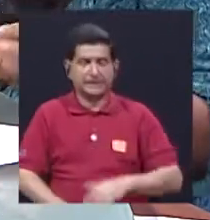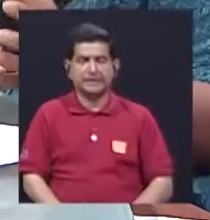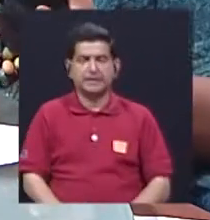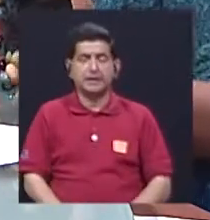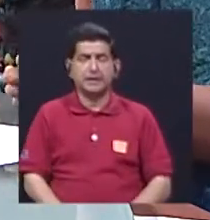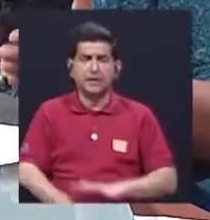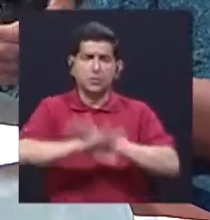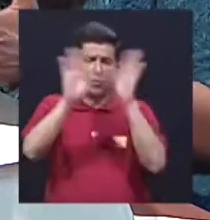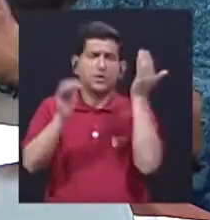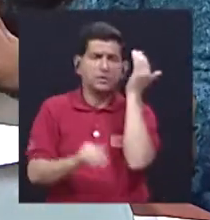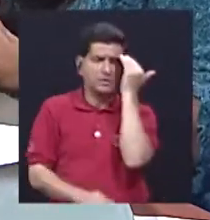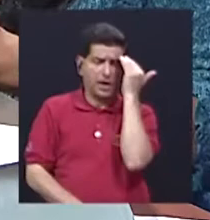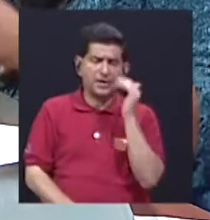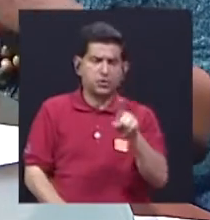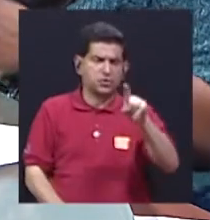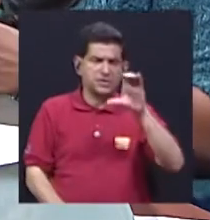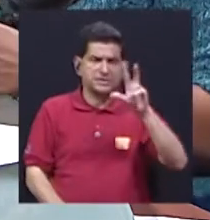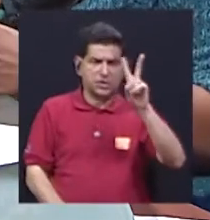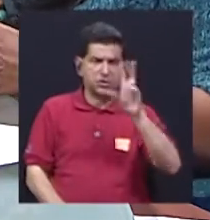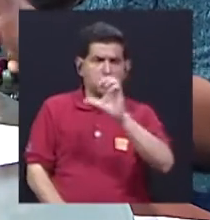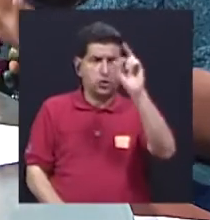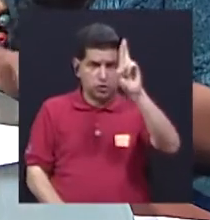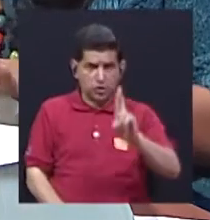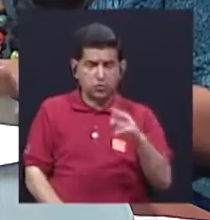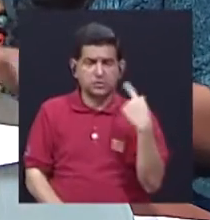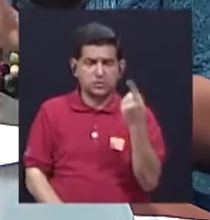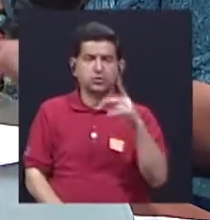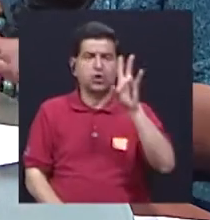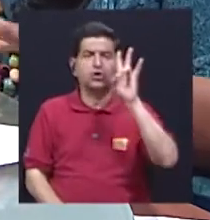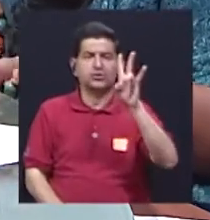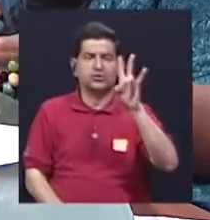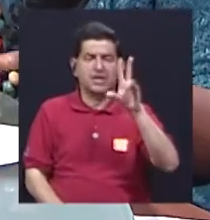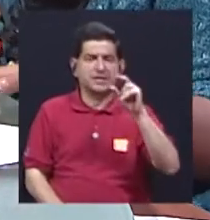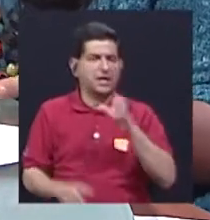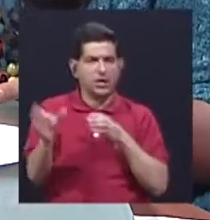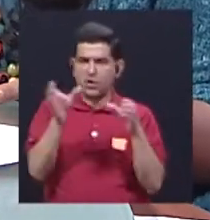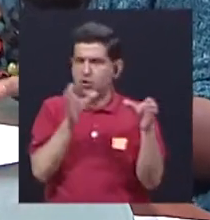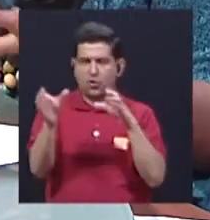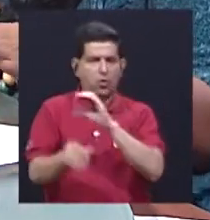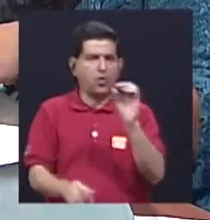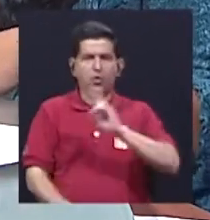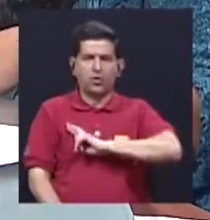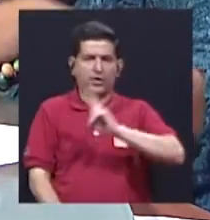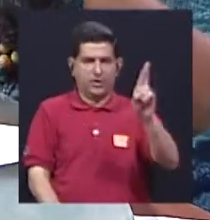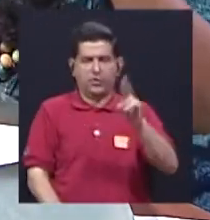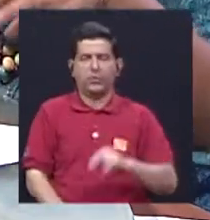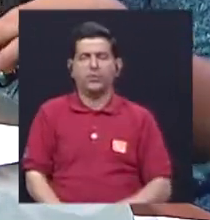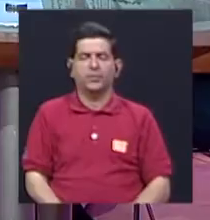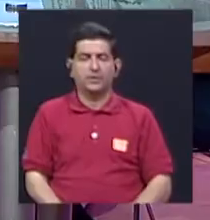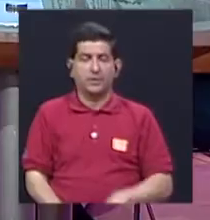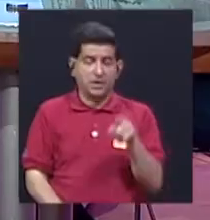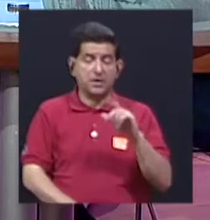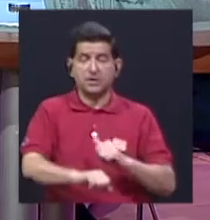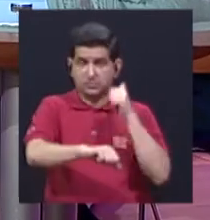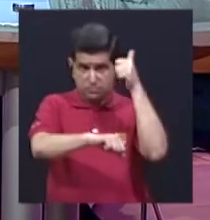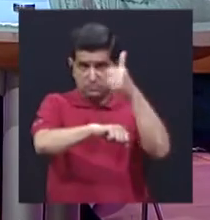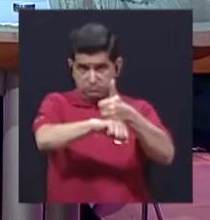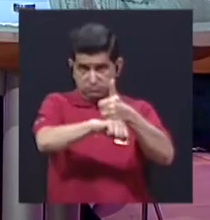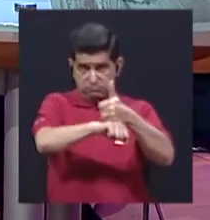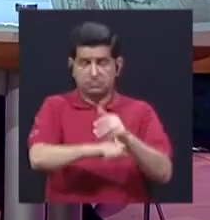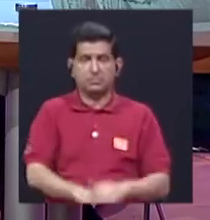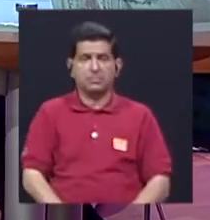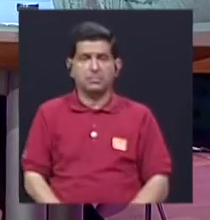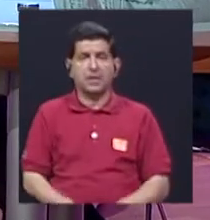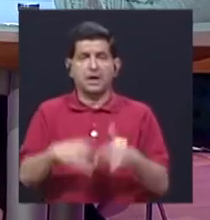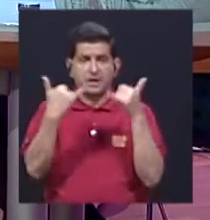el dato de que de esas 102 en Costa Rica, solo 7 no son comerciales o religiosas. Y esto está establecido y